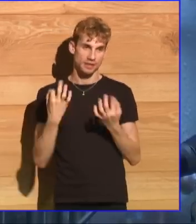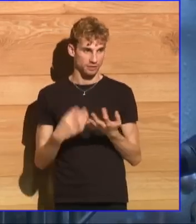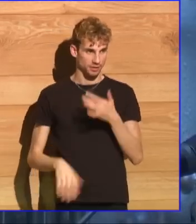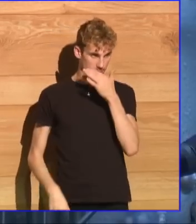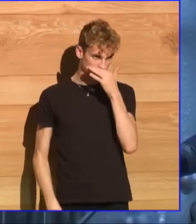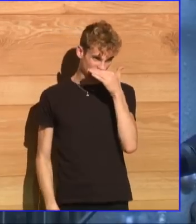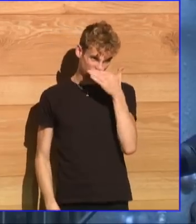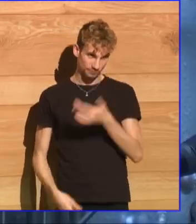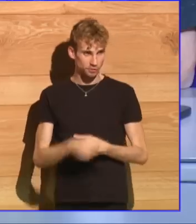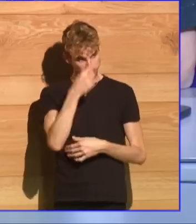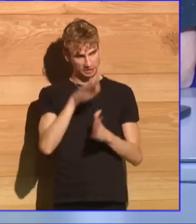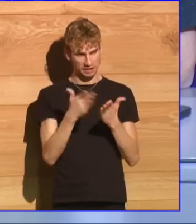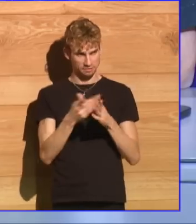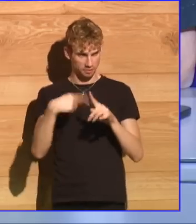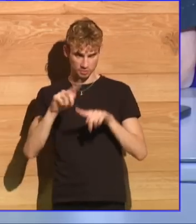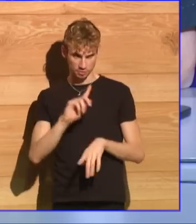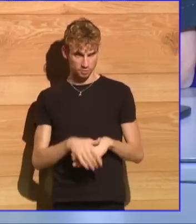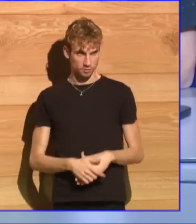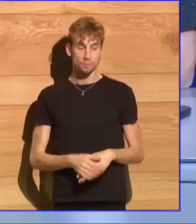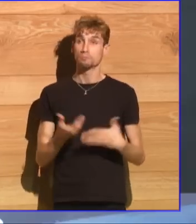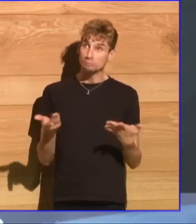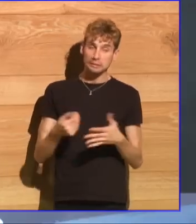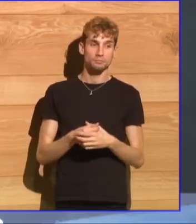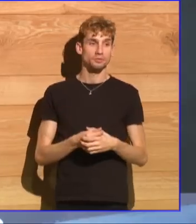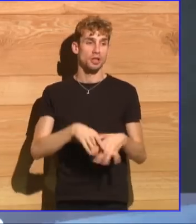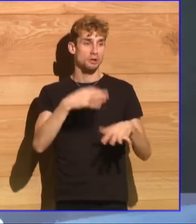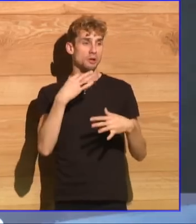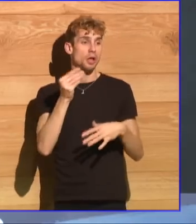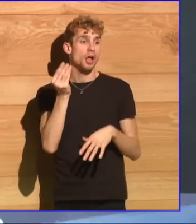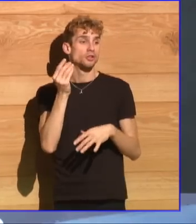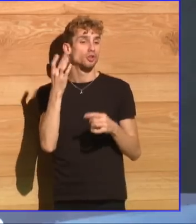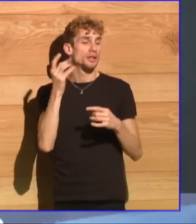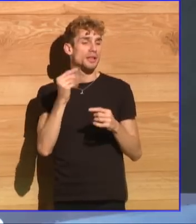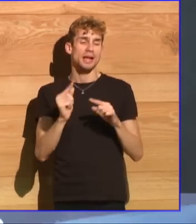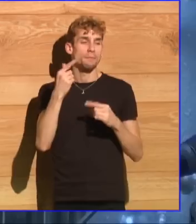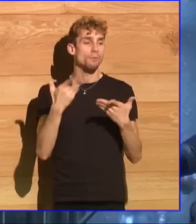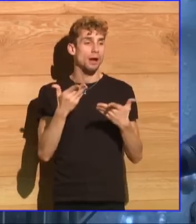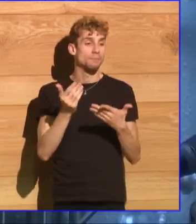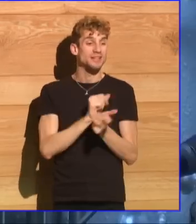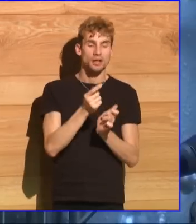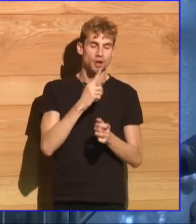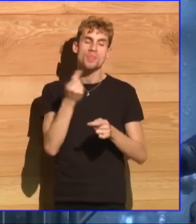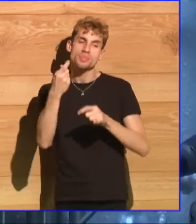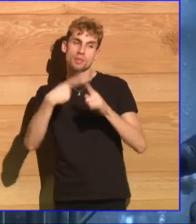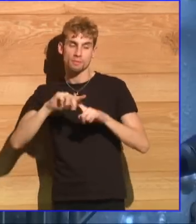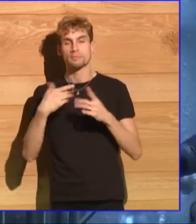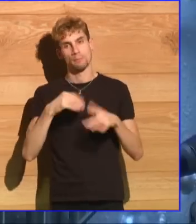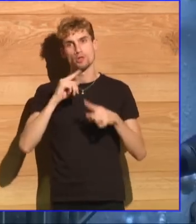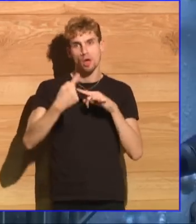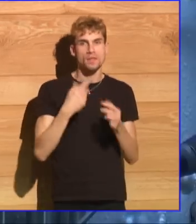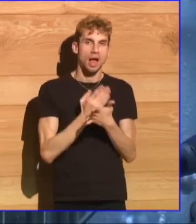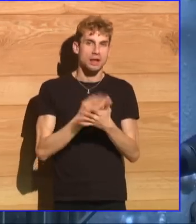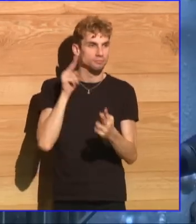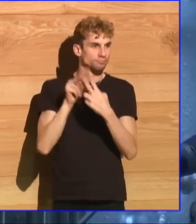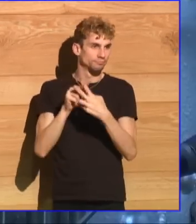devolverla. Sabes que no se devuelven los libros. Que Bueno, que hay una norma ahí, Lo no único más escrita. tonto que prestarlos es devolverlos. Claro. Ya, tío, pero le veía todos los días en clase, entonces no me queda otro